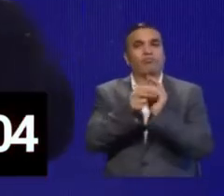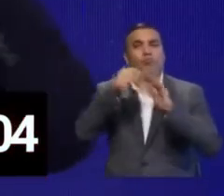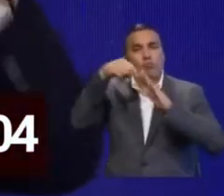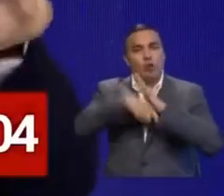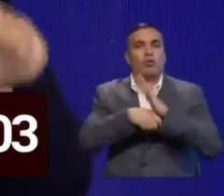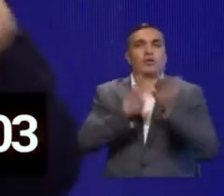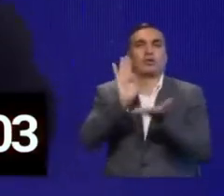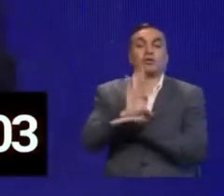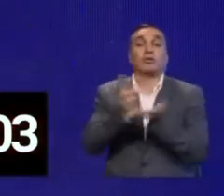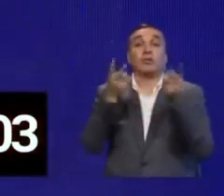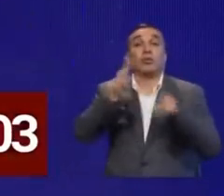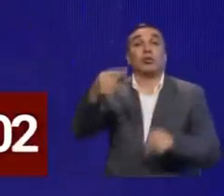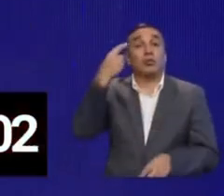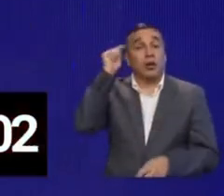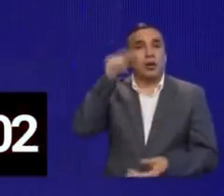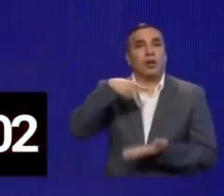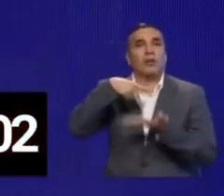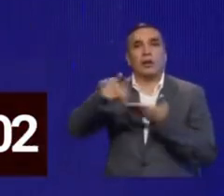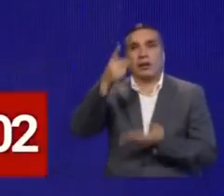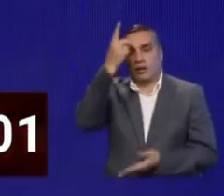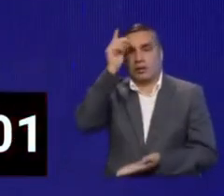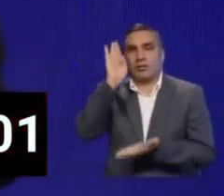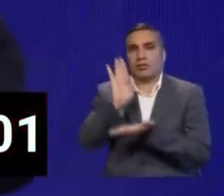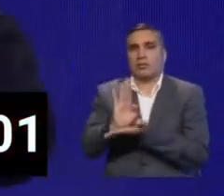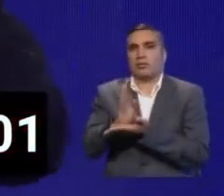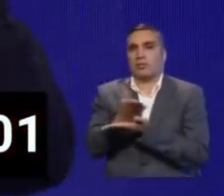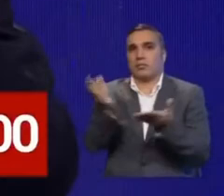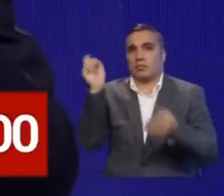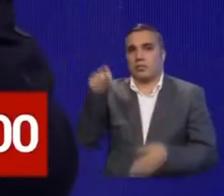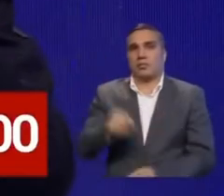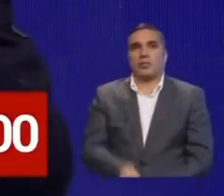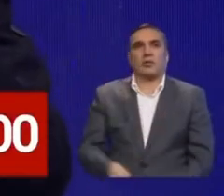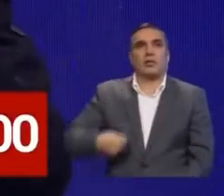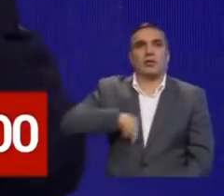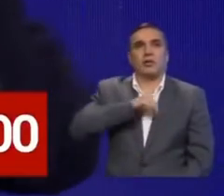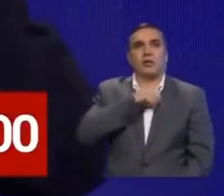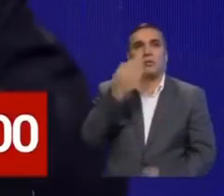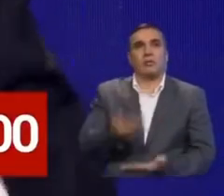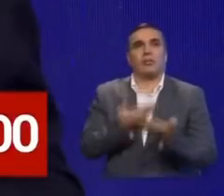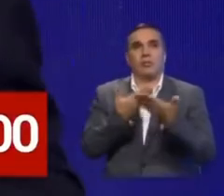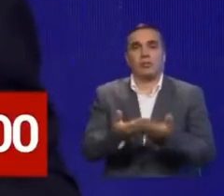además el Estado tiene que pagarle la deuda a la seguridad social. Nosotros proponemos...